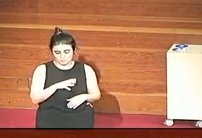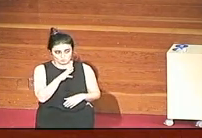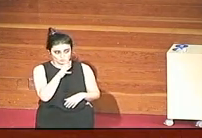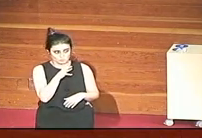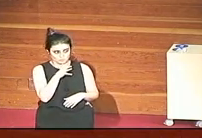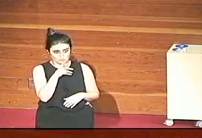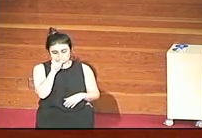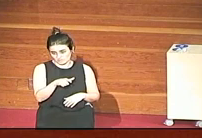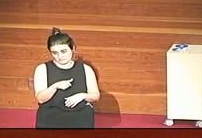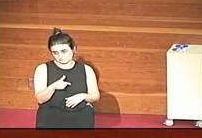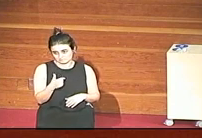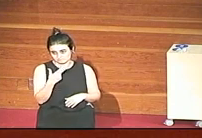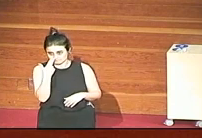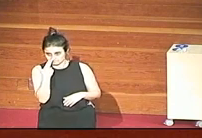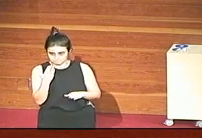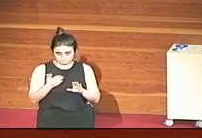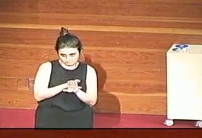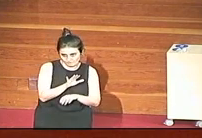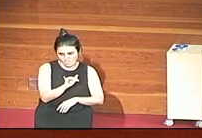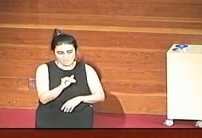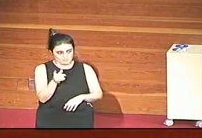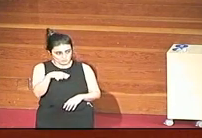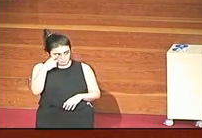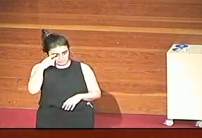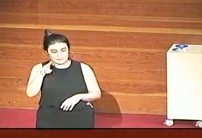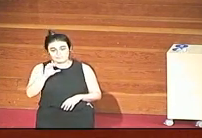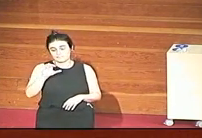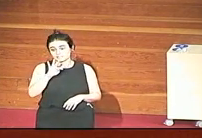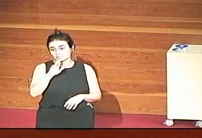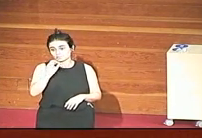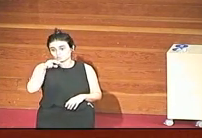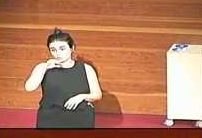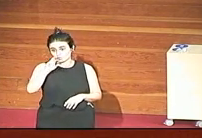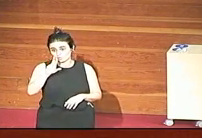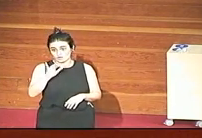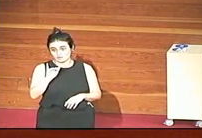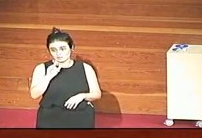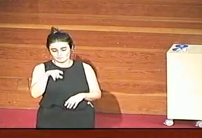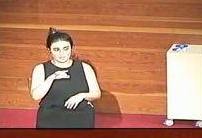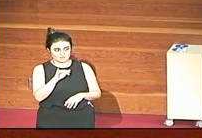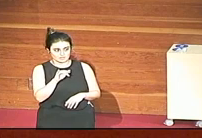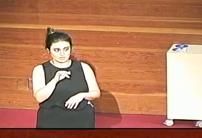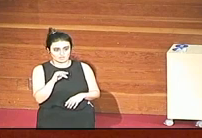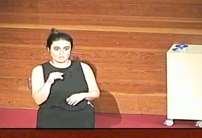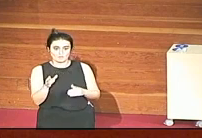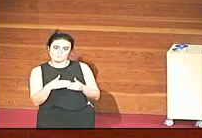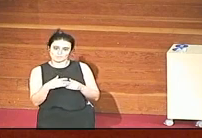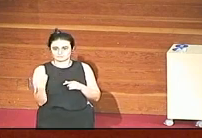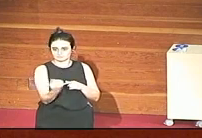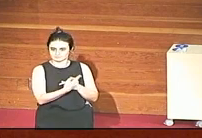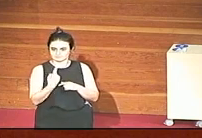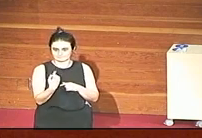igualmente y además como ya sabéis que petronor también tiene unas puertas giratorias estupendas y